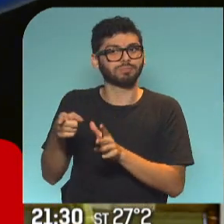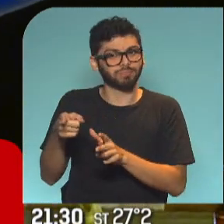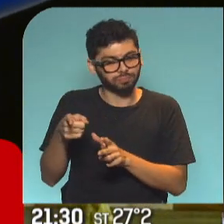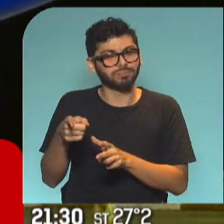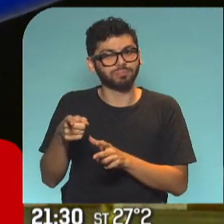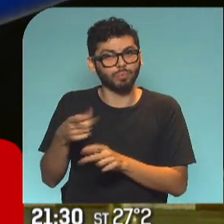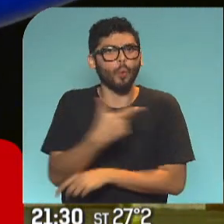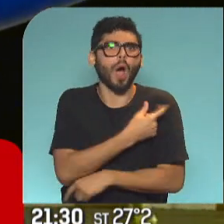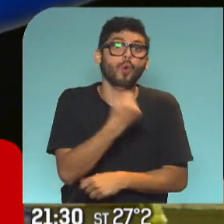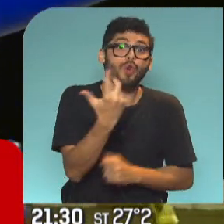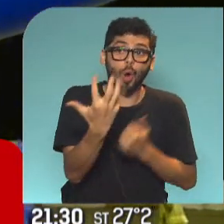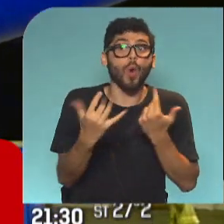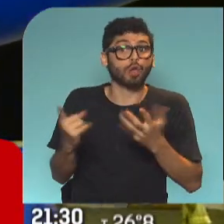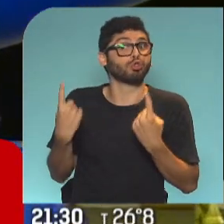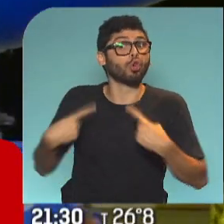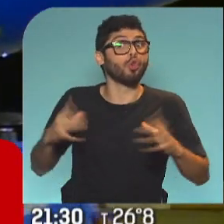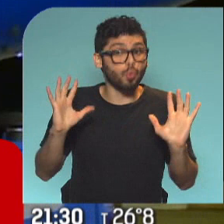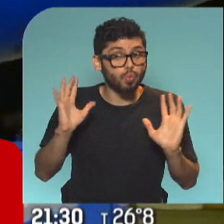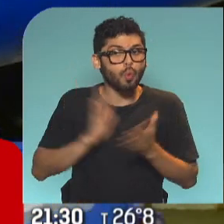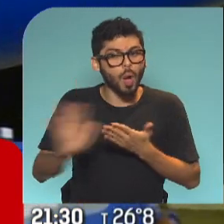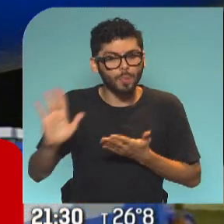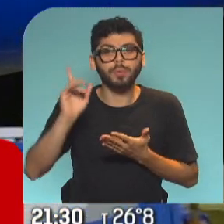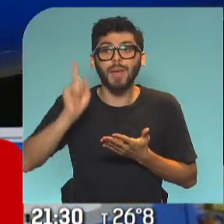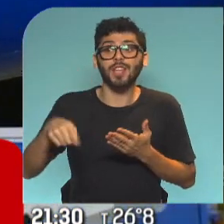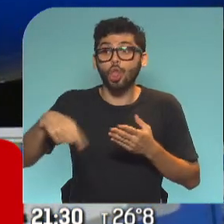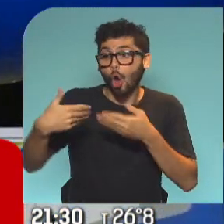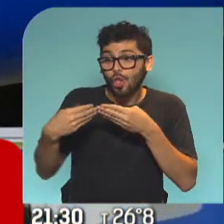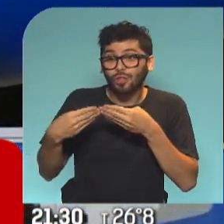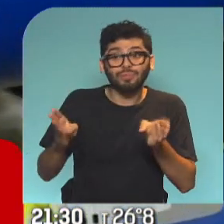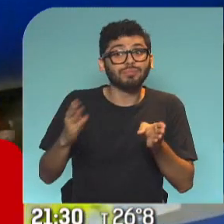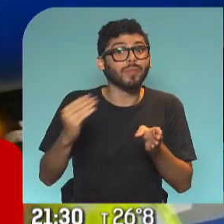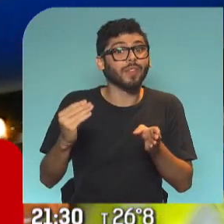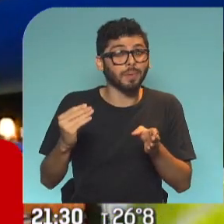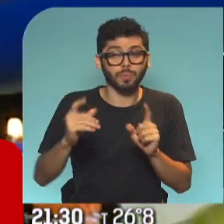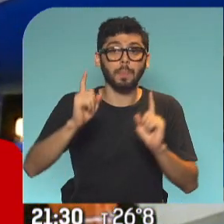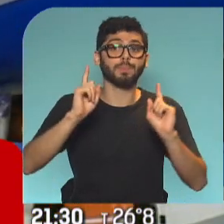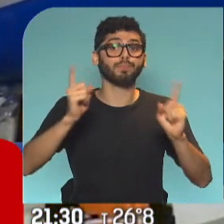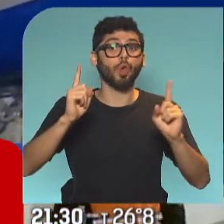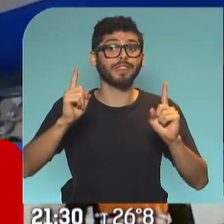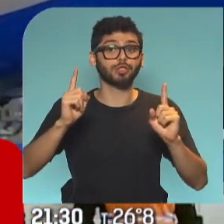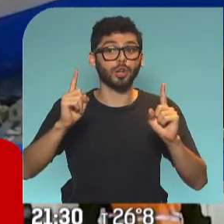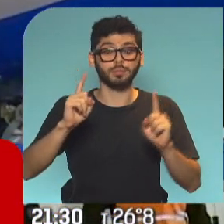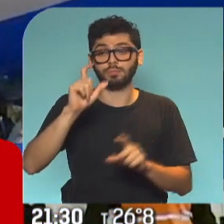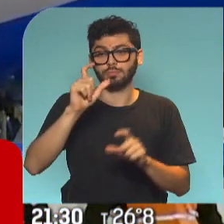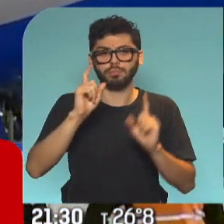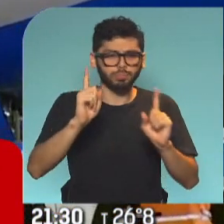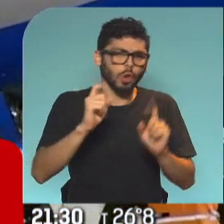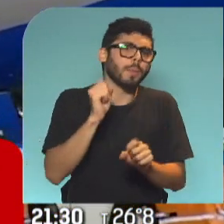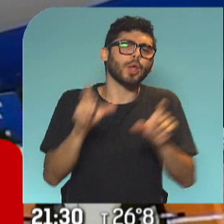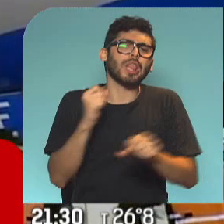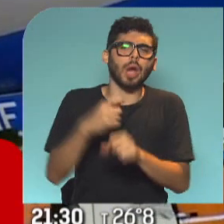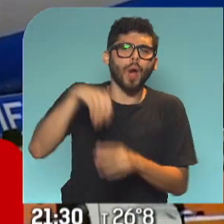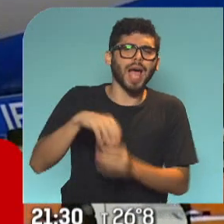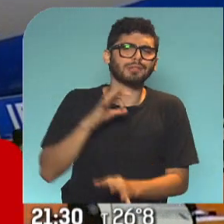de las novedades, y la apertura desde hoy, insisto, para los docentes, personal no docente,